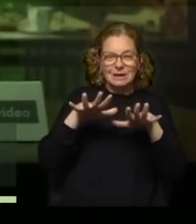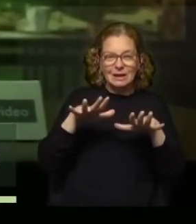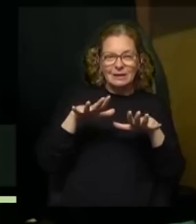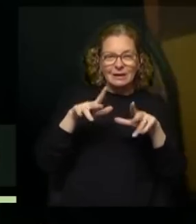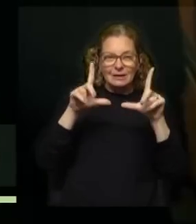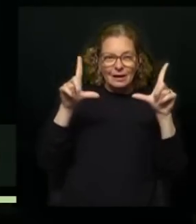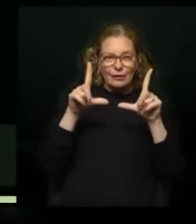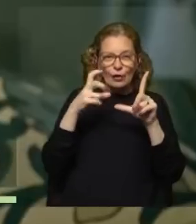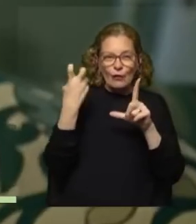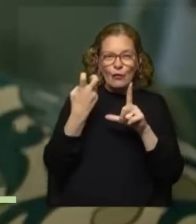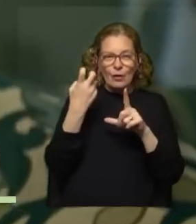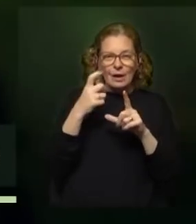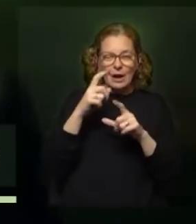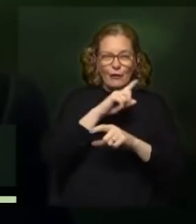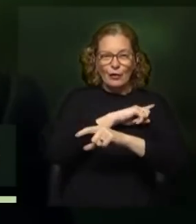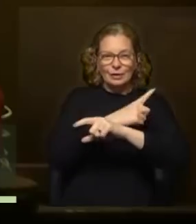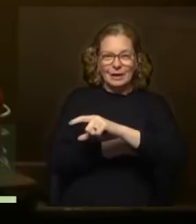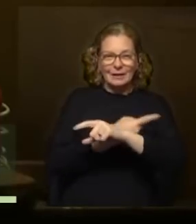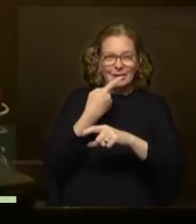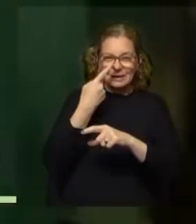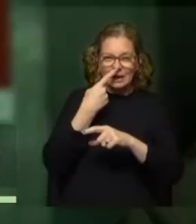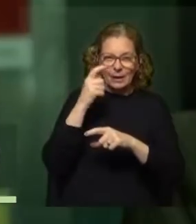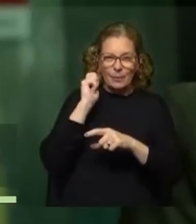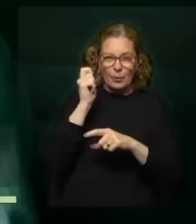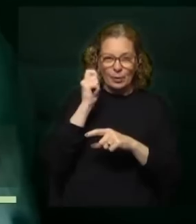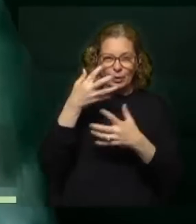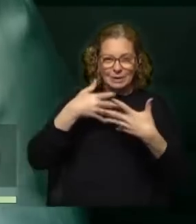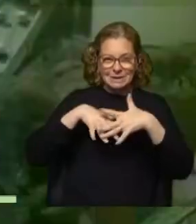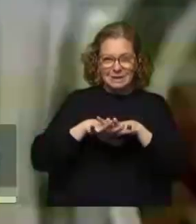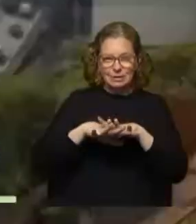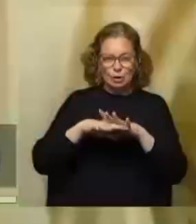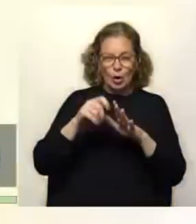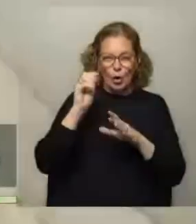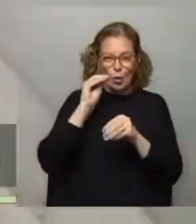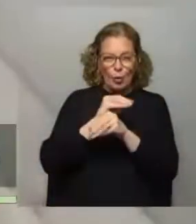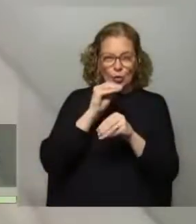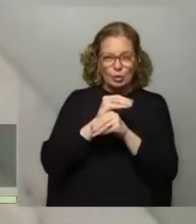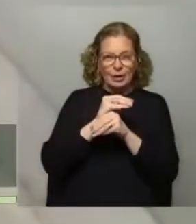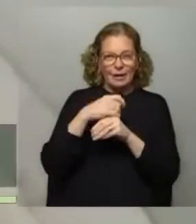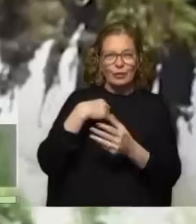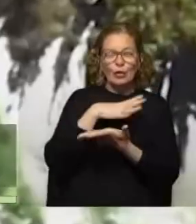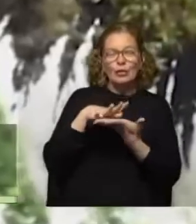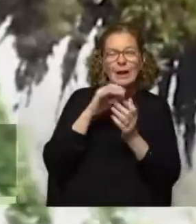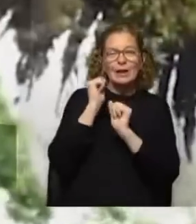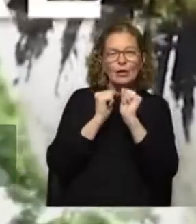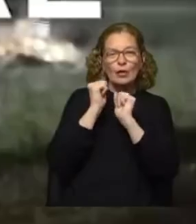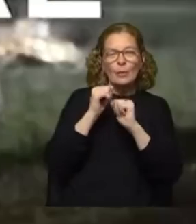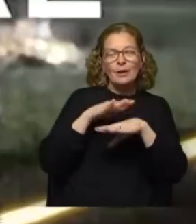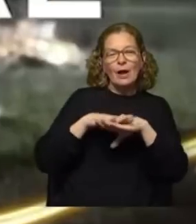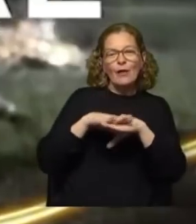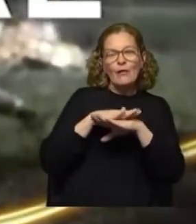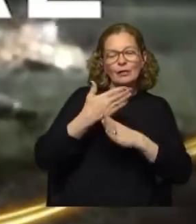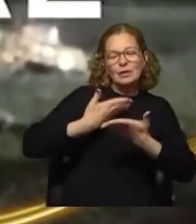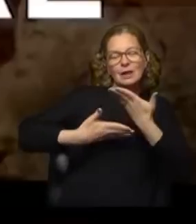América Latina Busca fortalecer la televisión de interés público y promover la integración cultural social y económica de América Latina con base en el